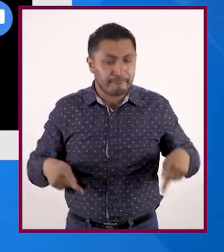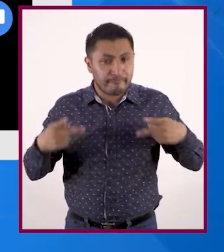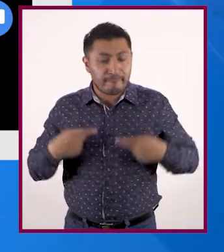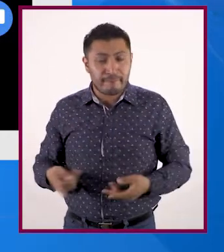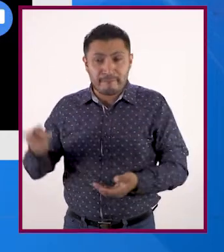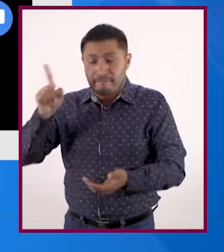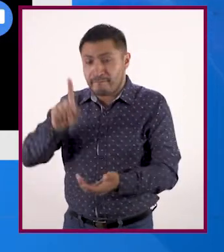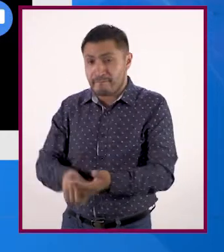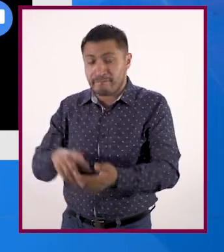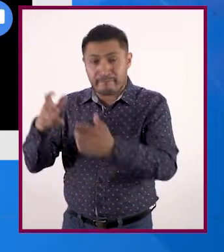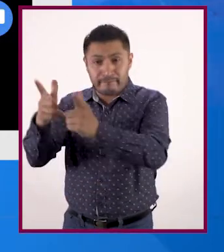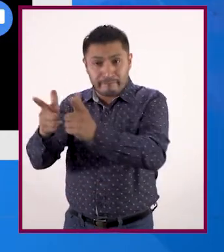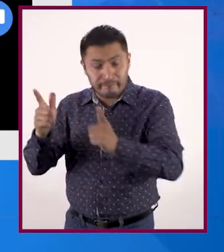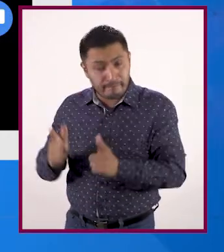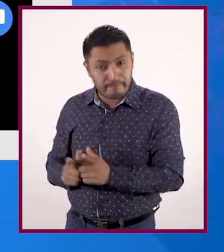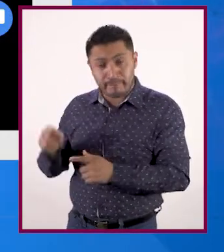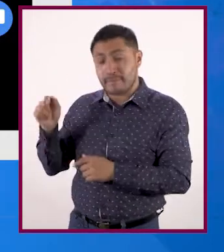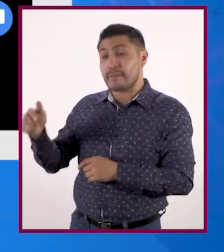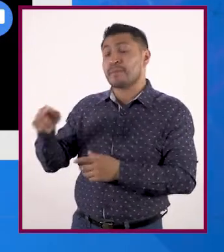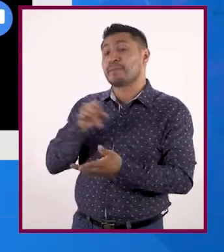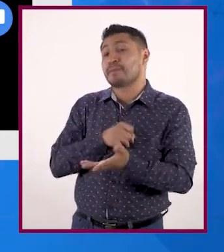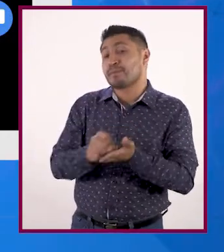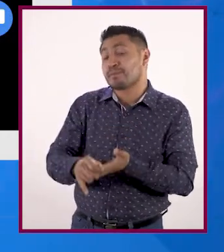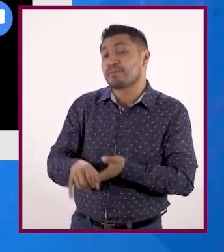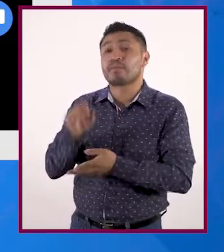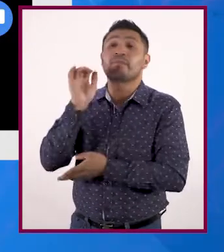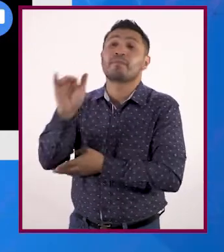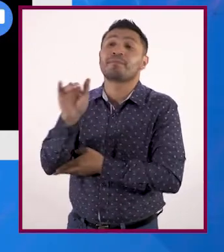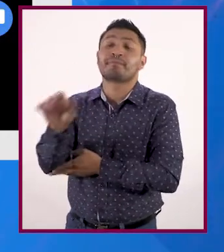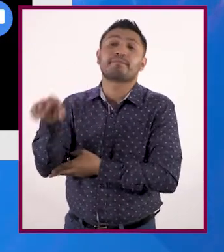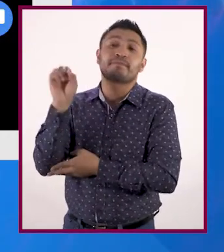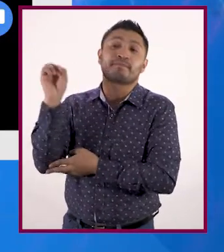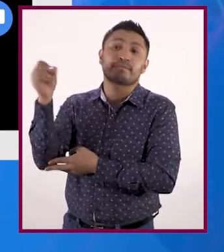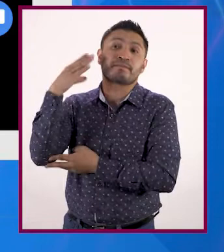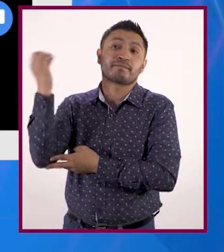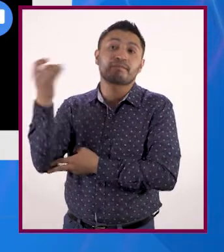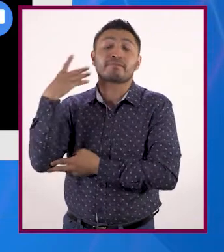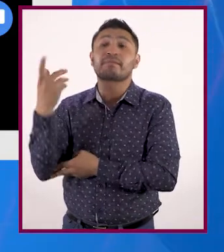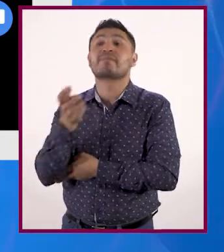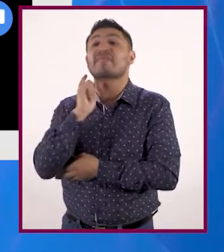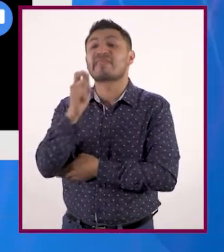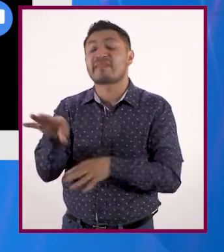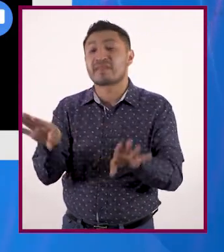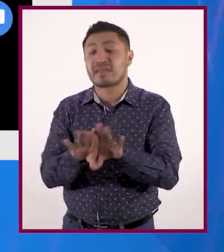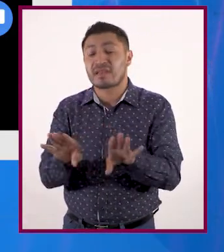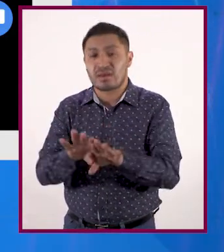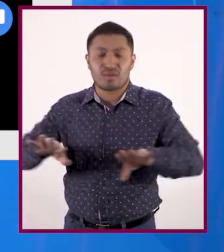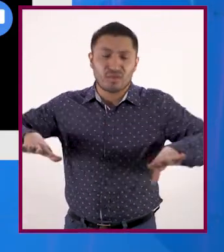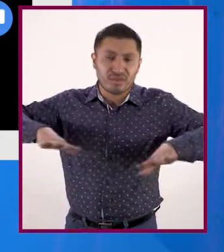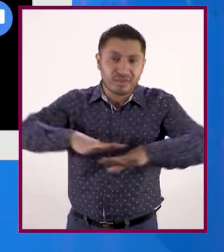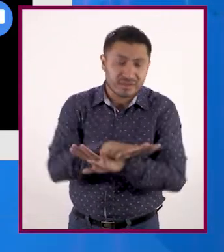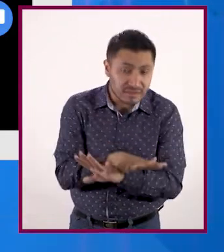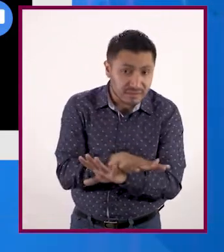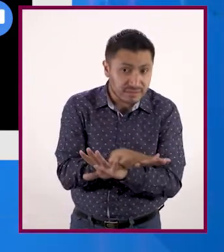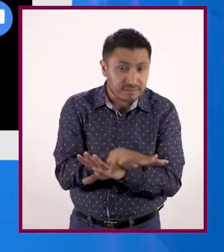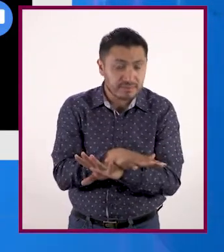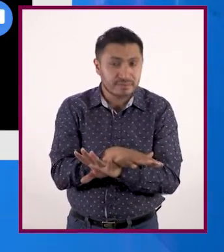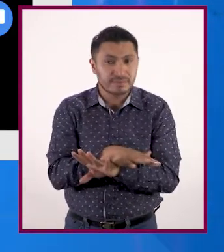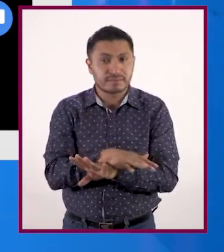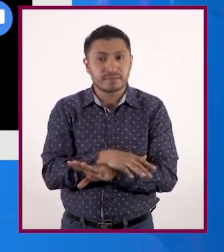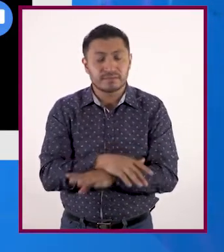decidieron llamar a hacer un llamado a un parlamento qué quiere decir esto pasaron de un estado o digamos